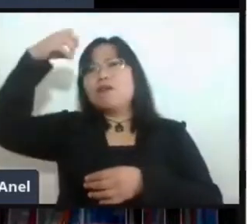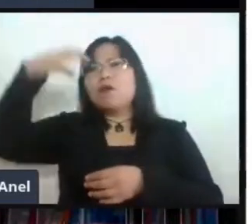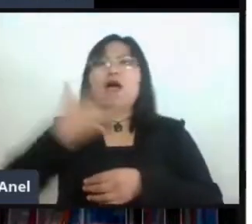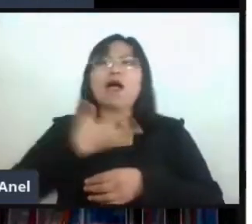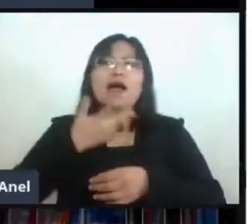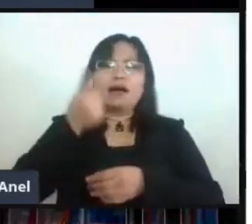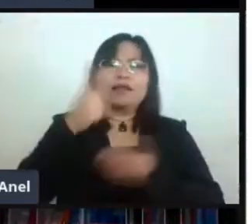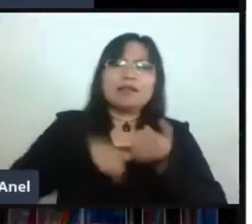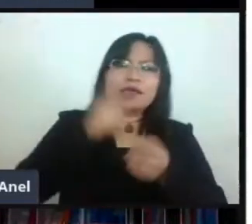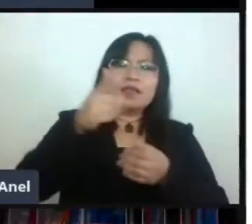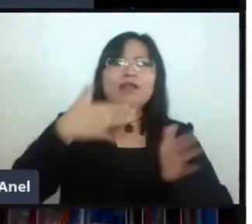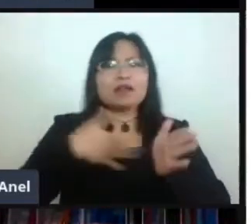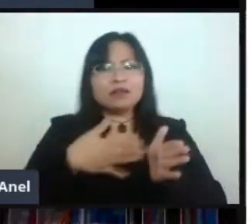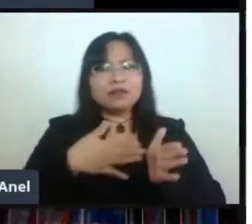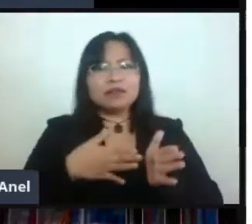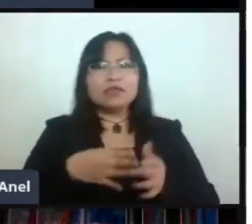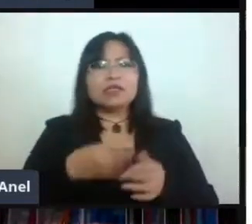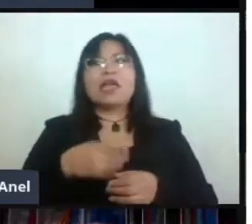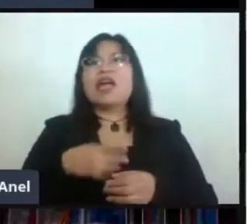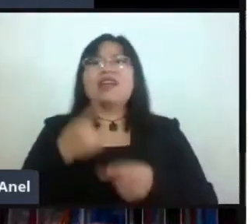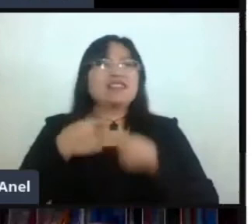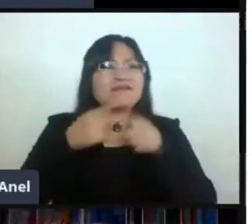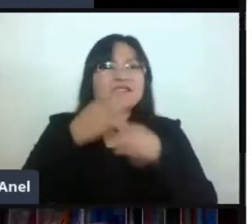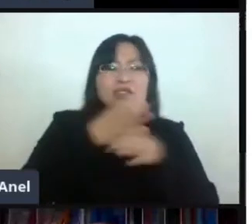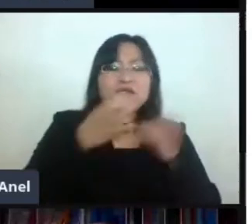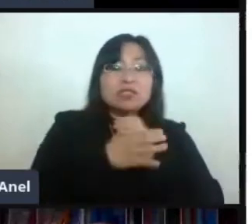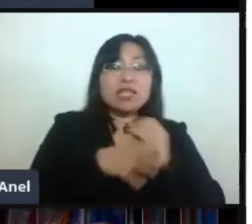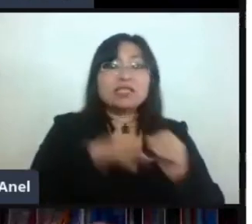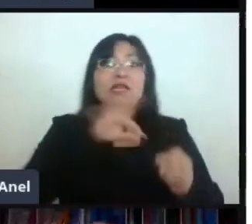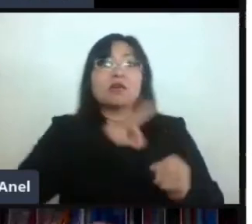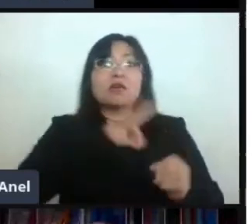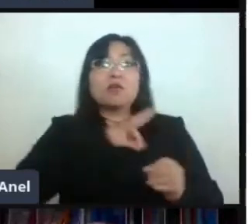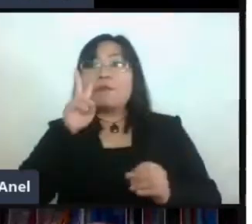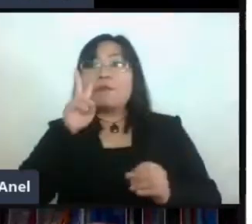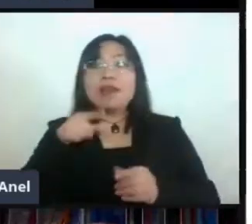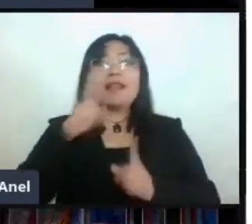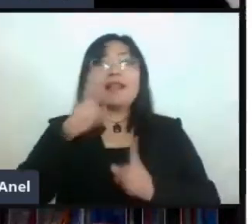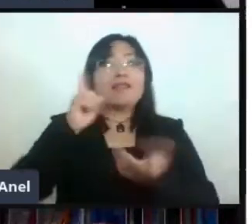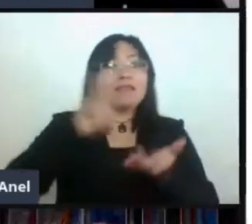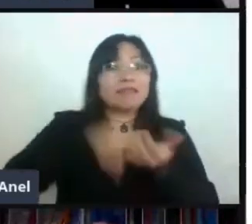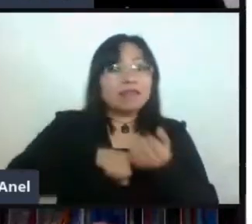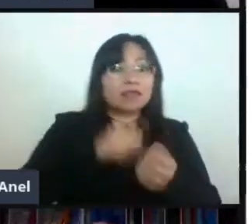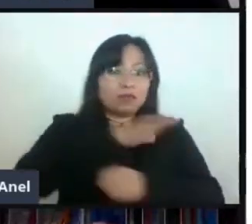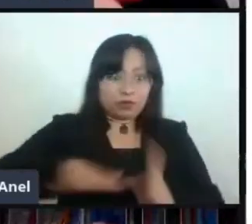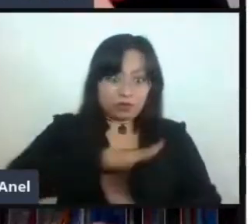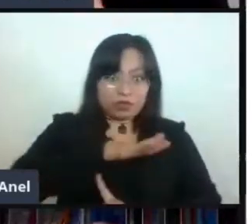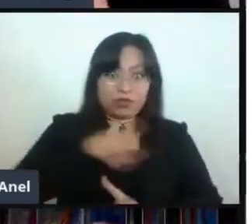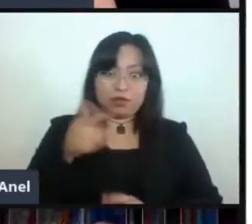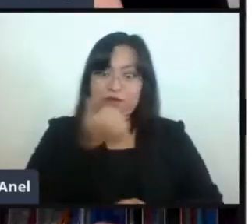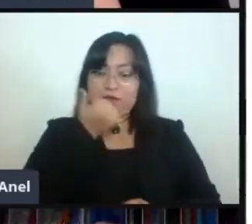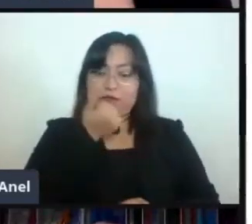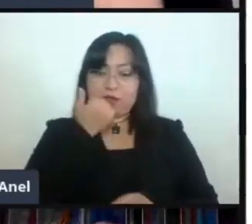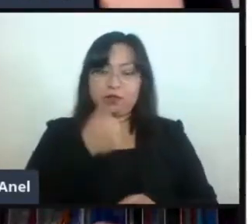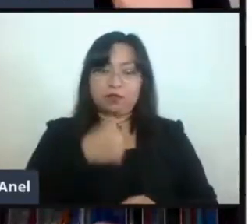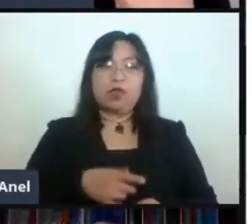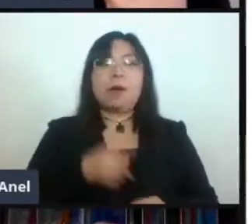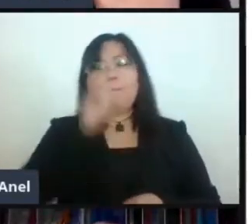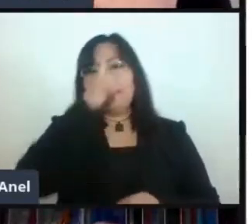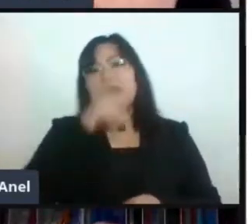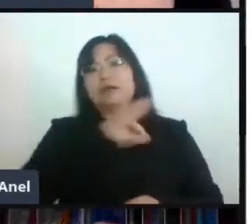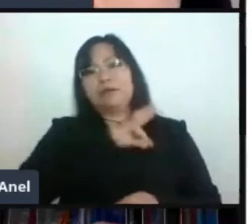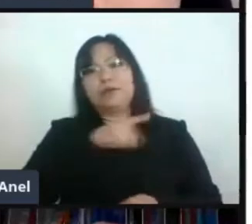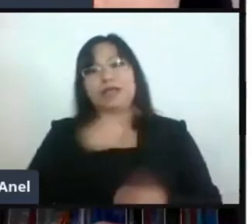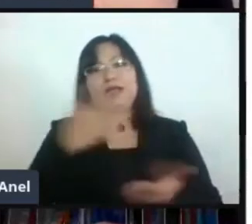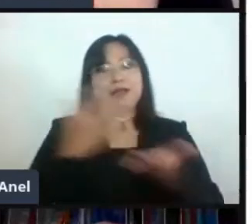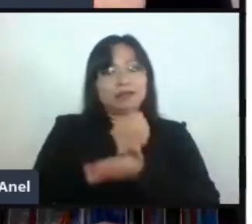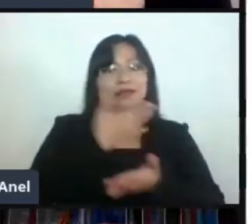Oportunidades pedagógicas. Tenemos que tener niveles de logro claro y acuérdense, la retroalimentación es